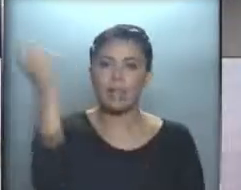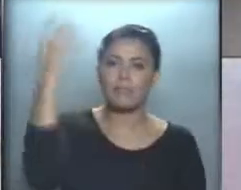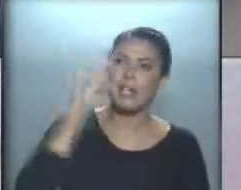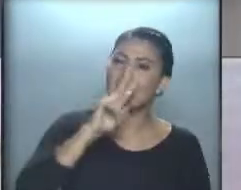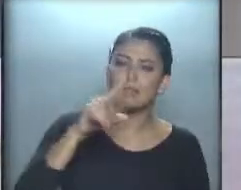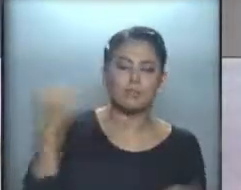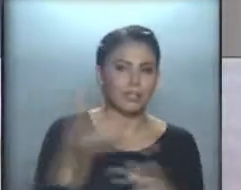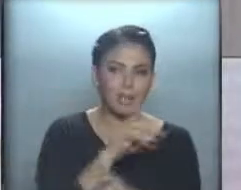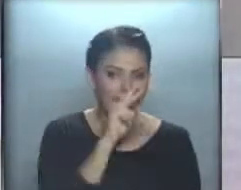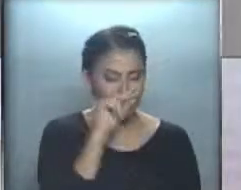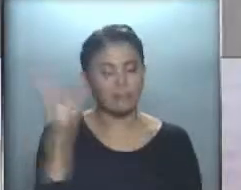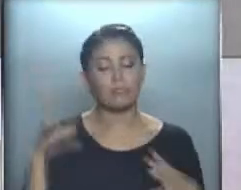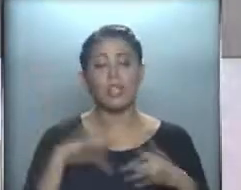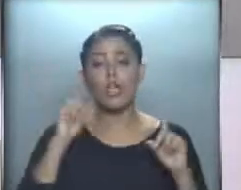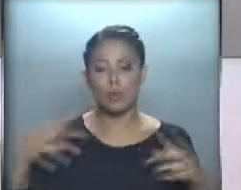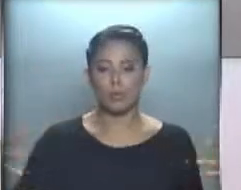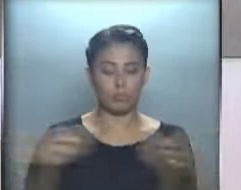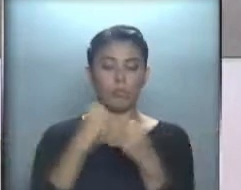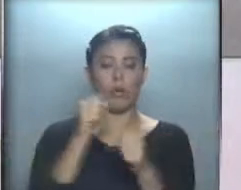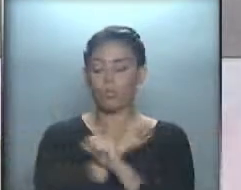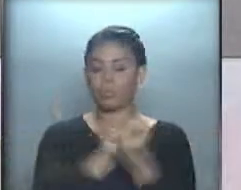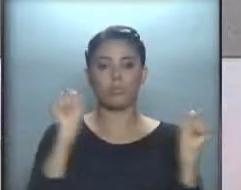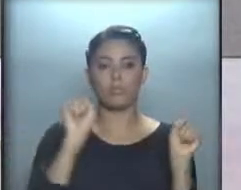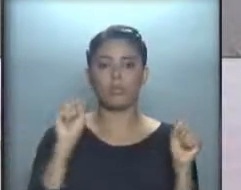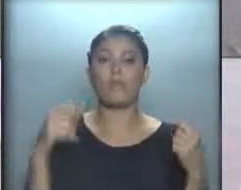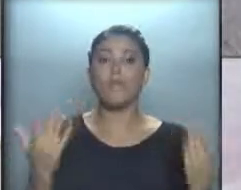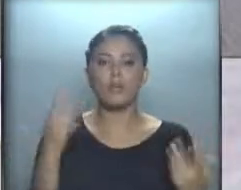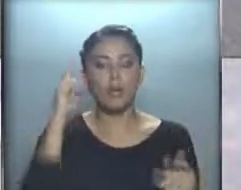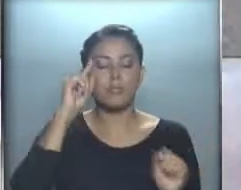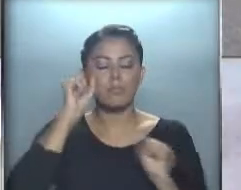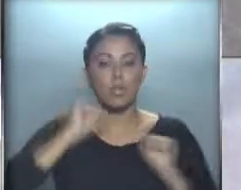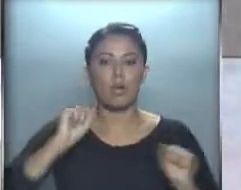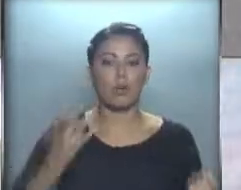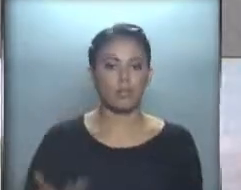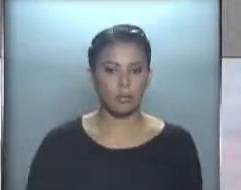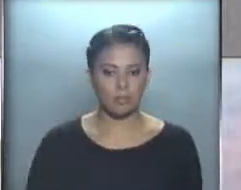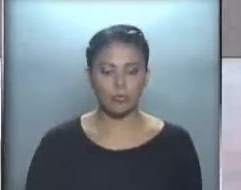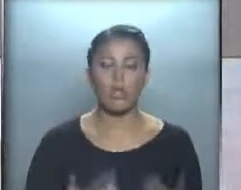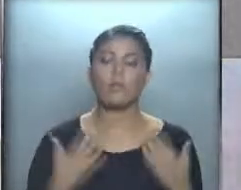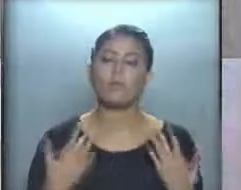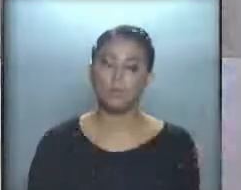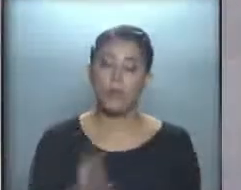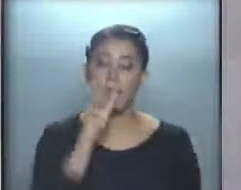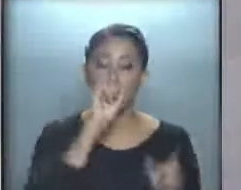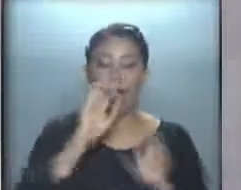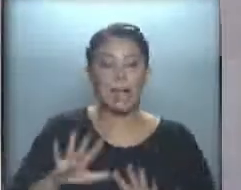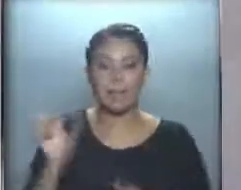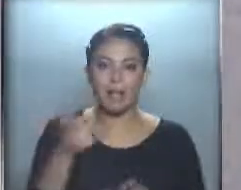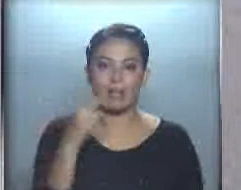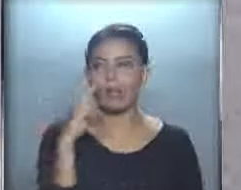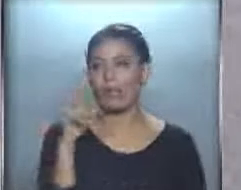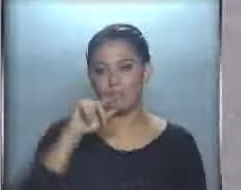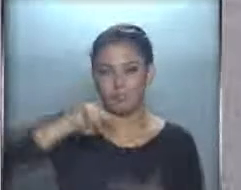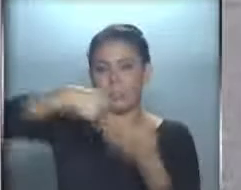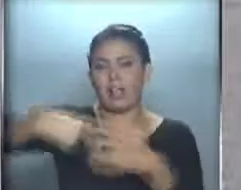tránsito directamente se encontró con el impacto que eso es lo que los dejó en shock por supuesto la gente no estaba atenta se